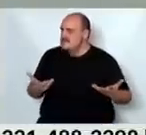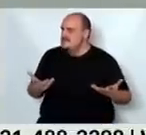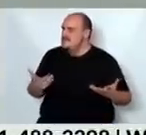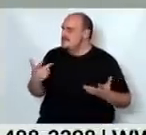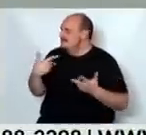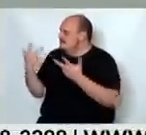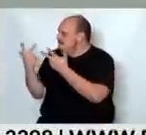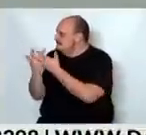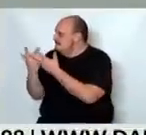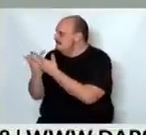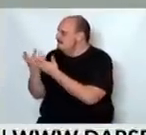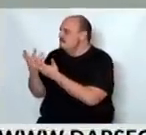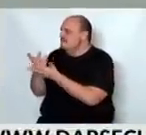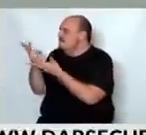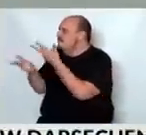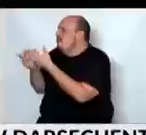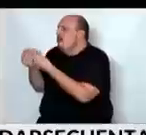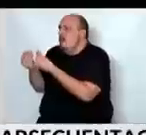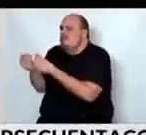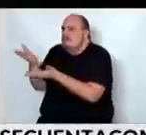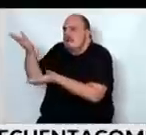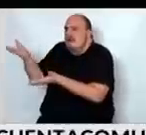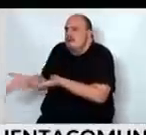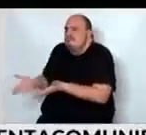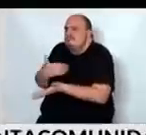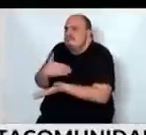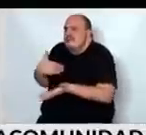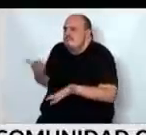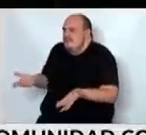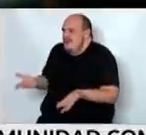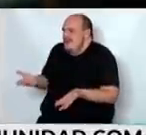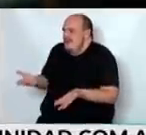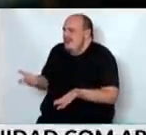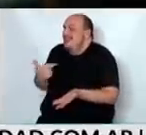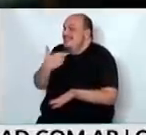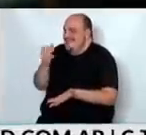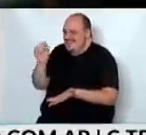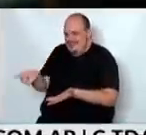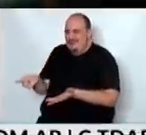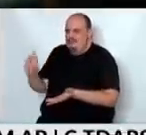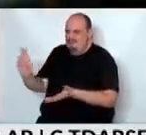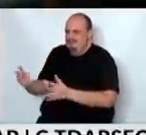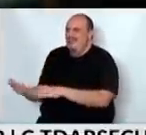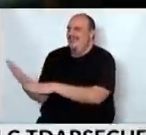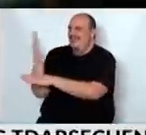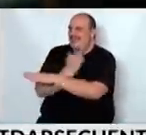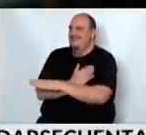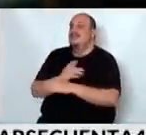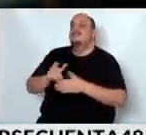y decirle, hiciste todo, una madre leona. ¿Sabes que Franco antes de morir se hizo un posteo en su